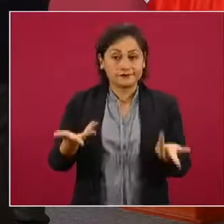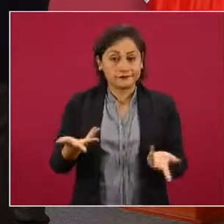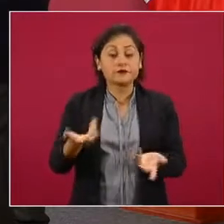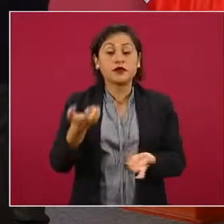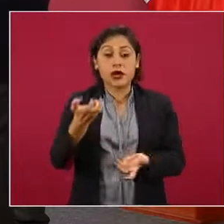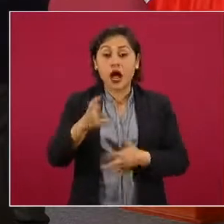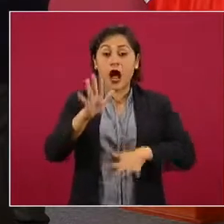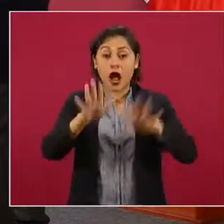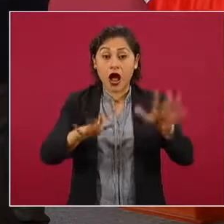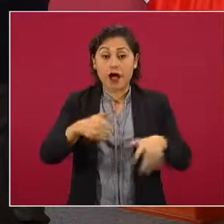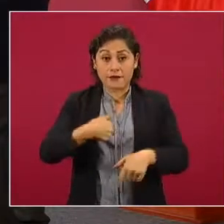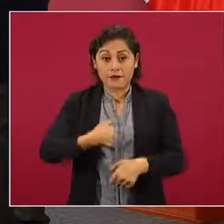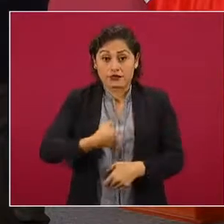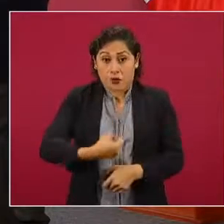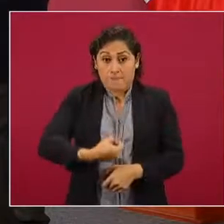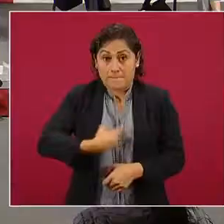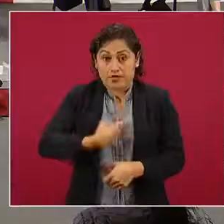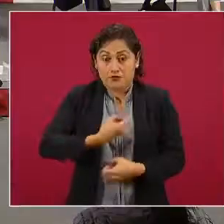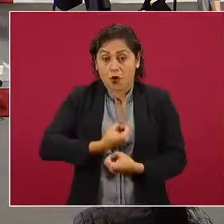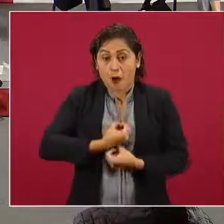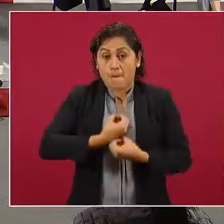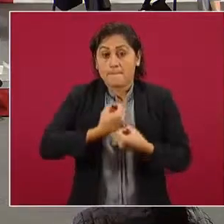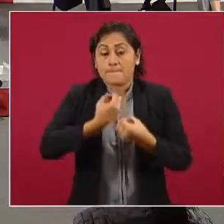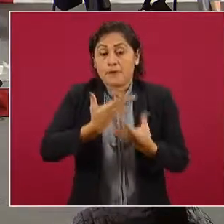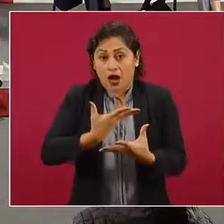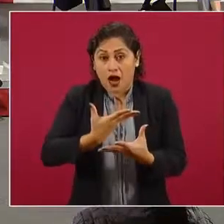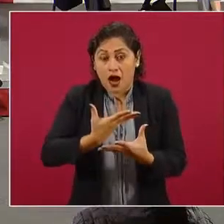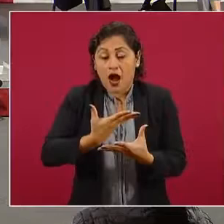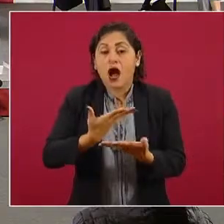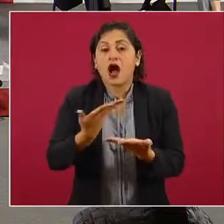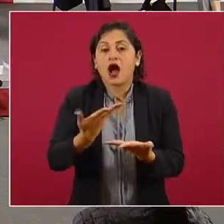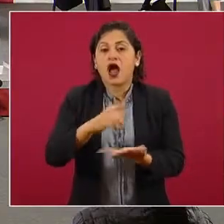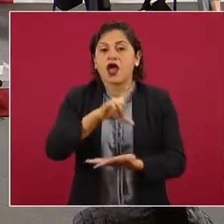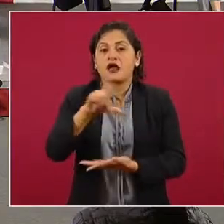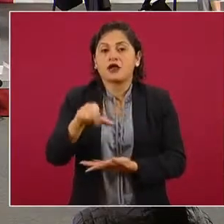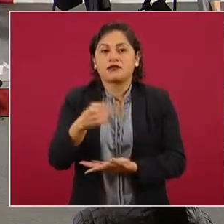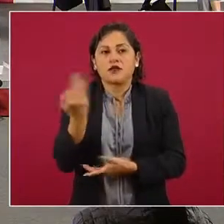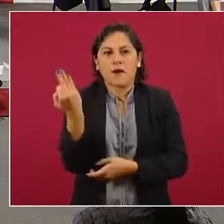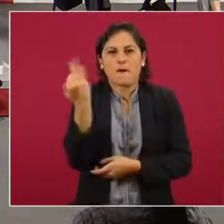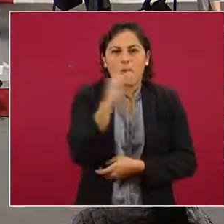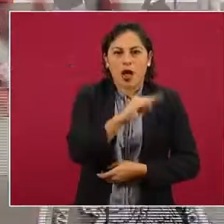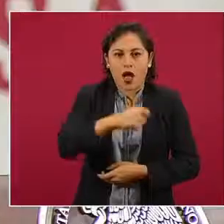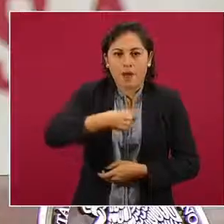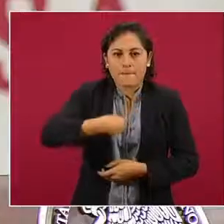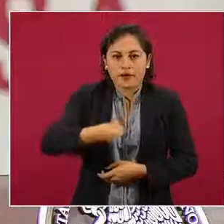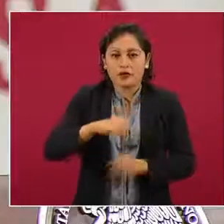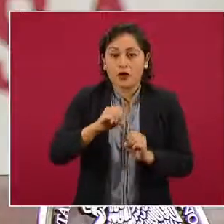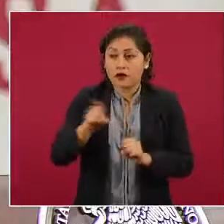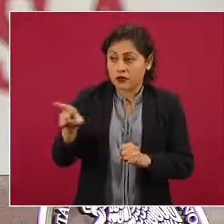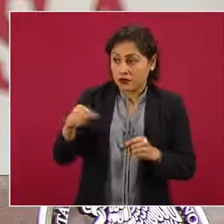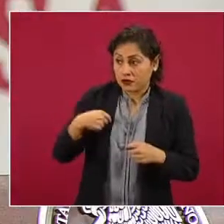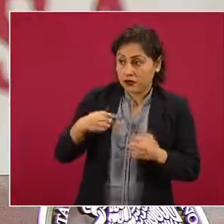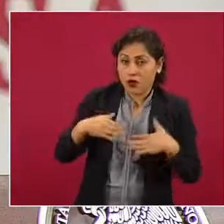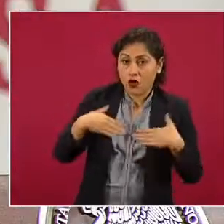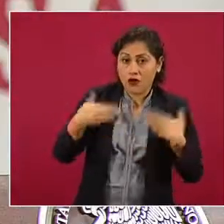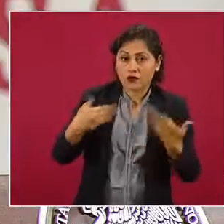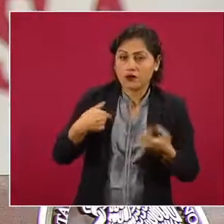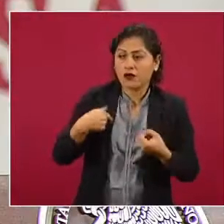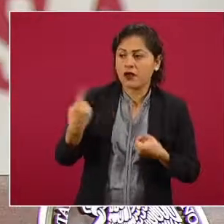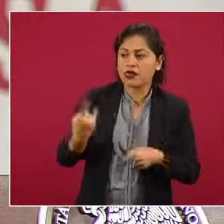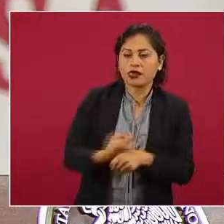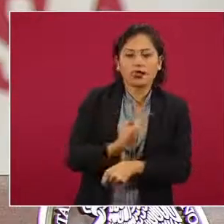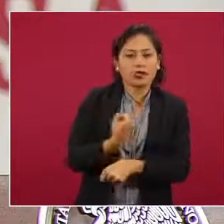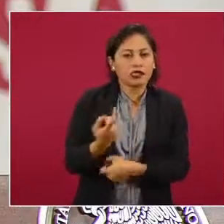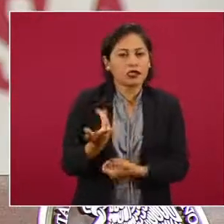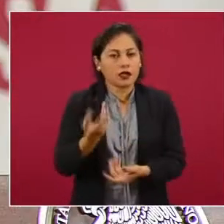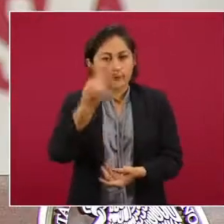y aún más grave la traición a la confianza de los demás. La mentira y la traición